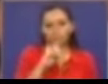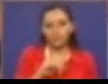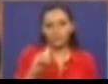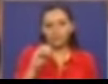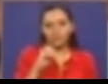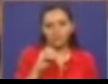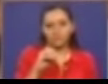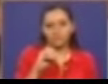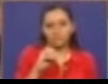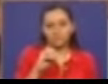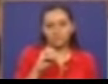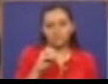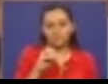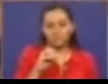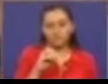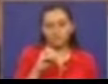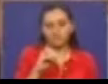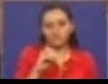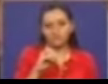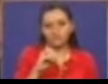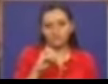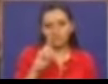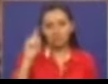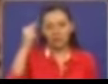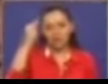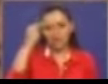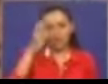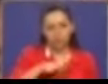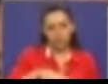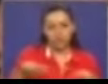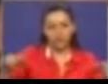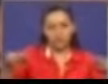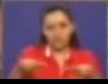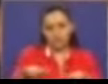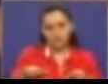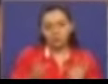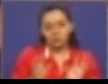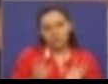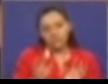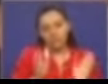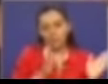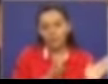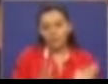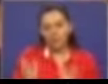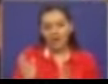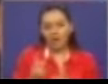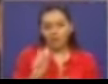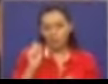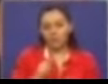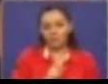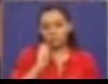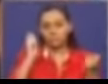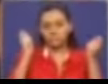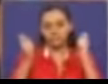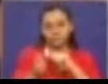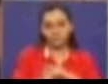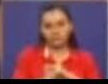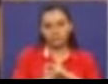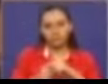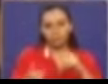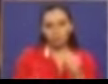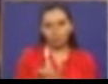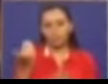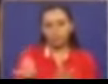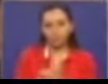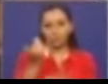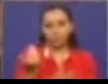de incentivo del Estado. De modo que es un plan para transformar y oxigenar toda la